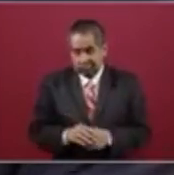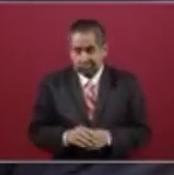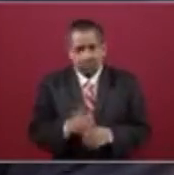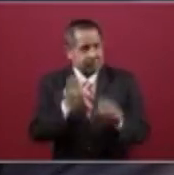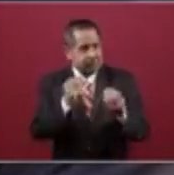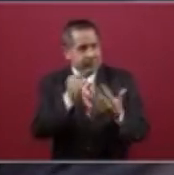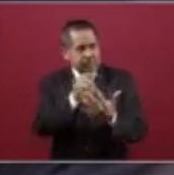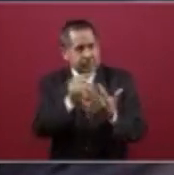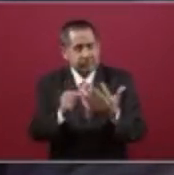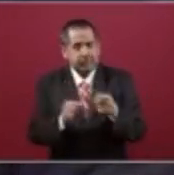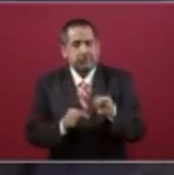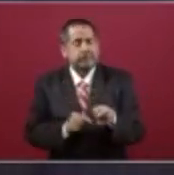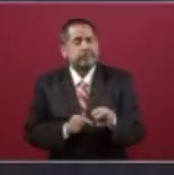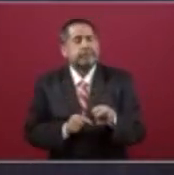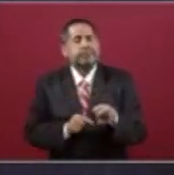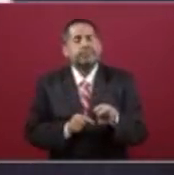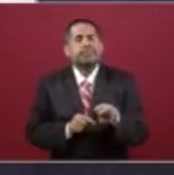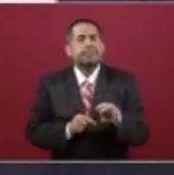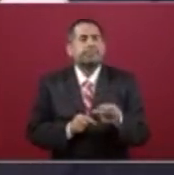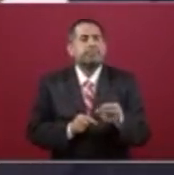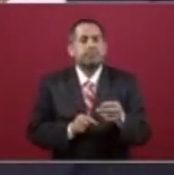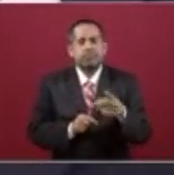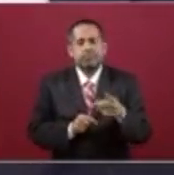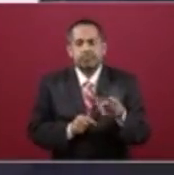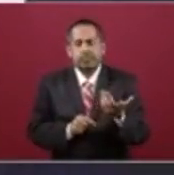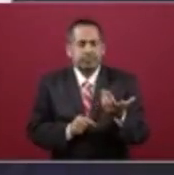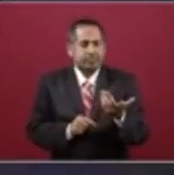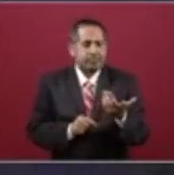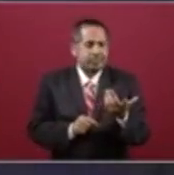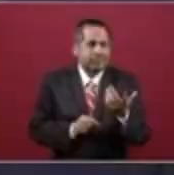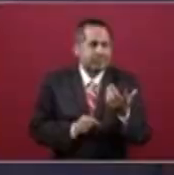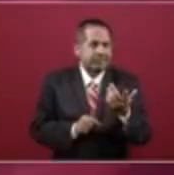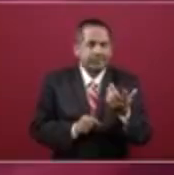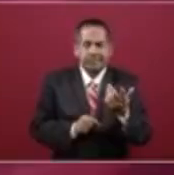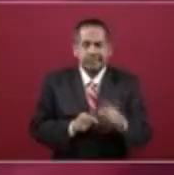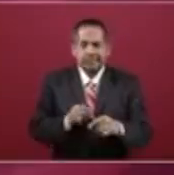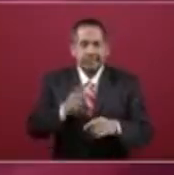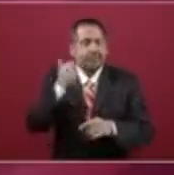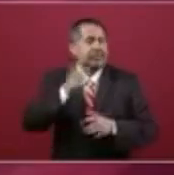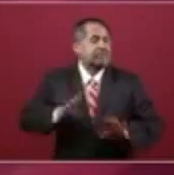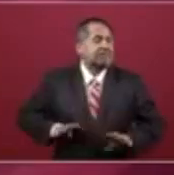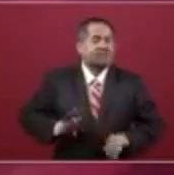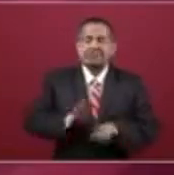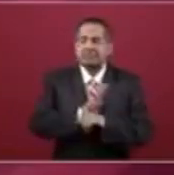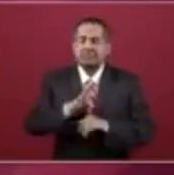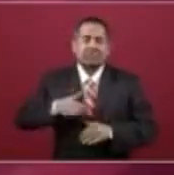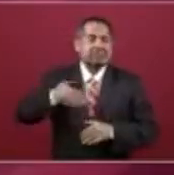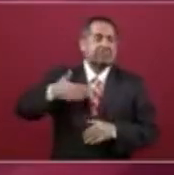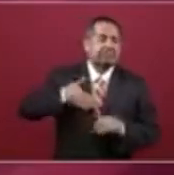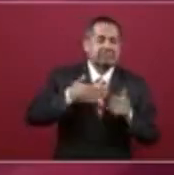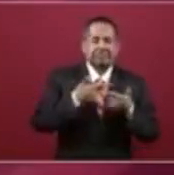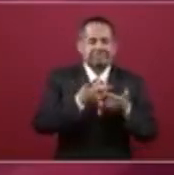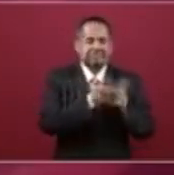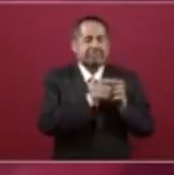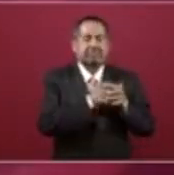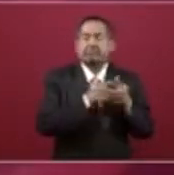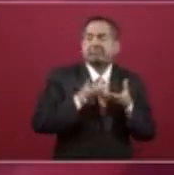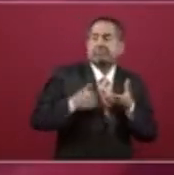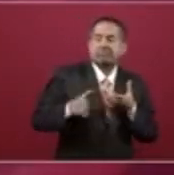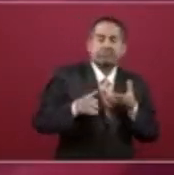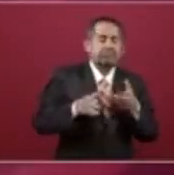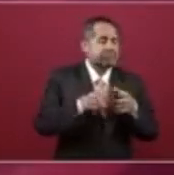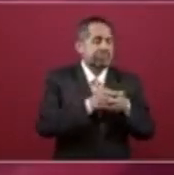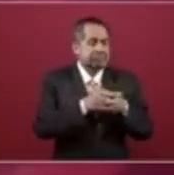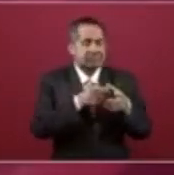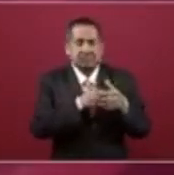muchos de los que se beneficiaron en el periodo neoliberal ni siquiera